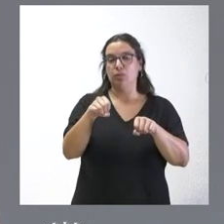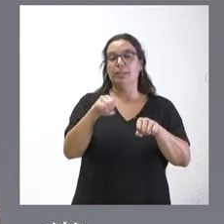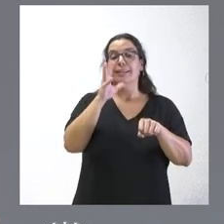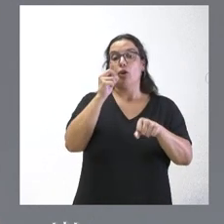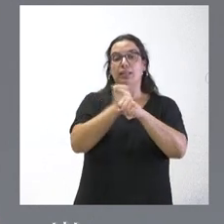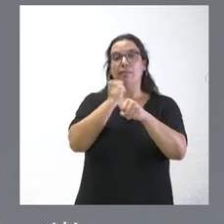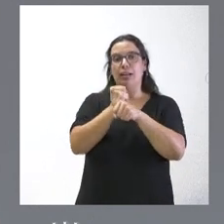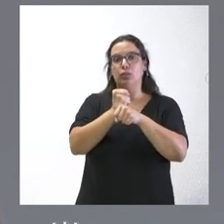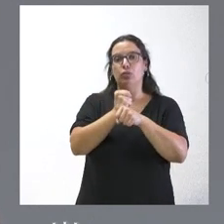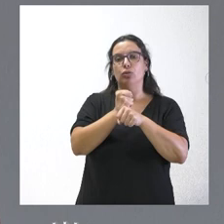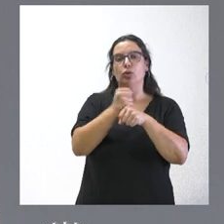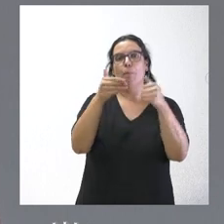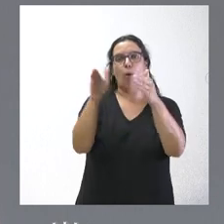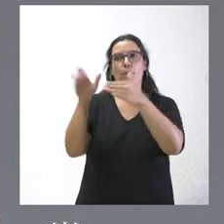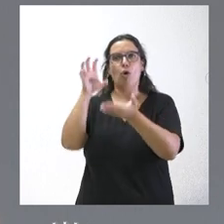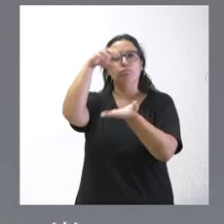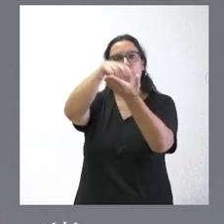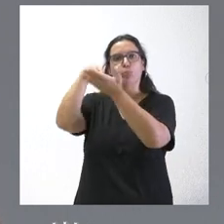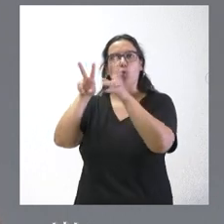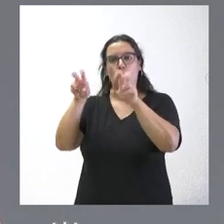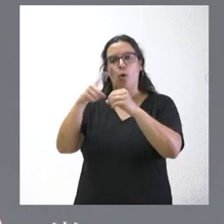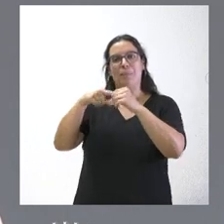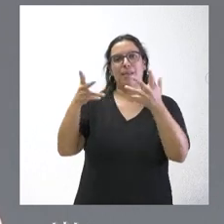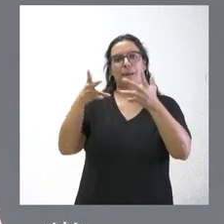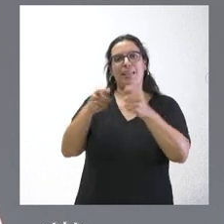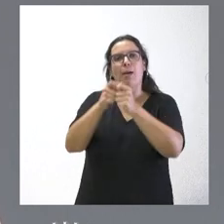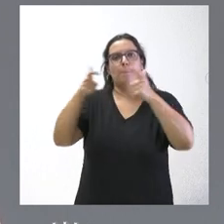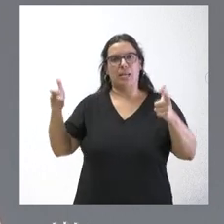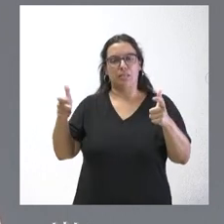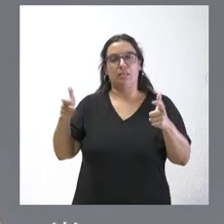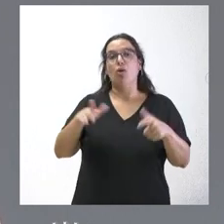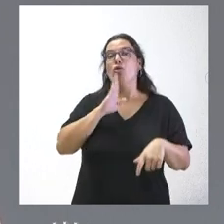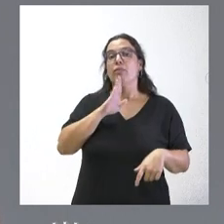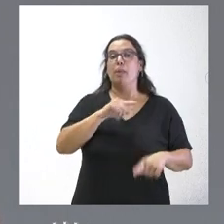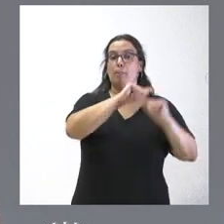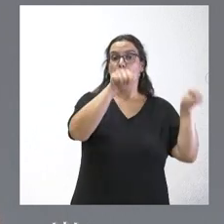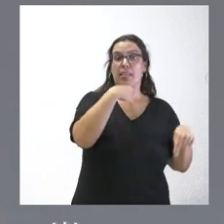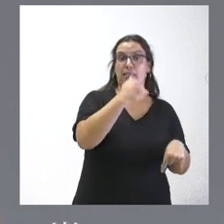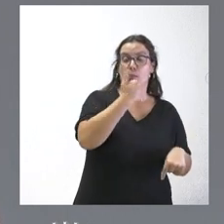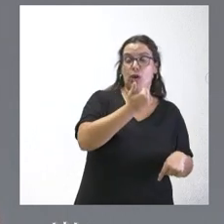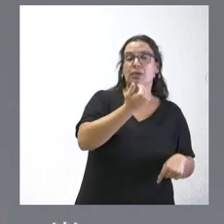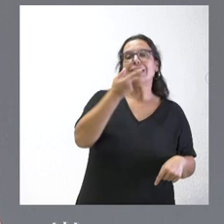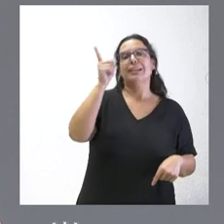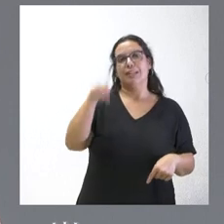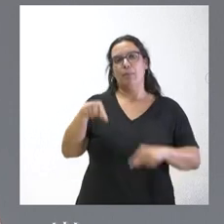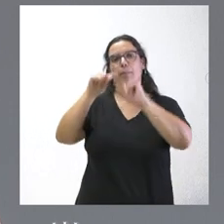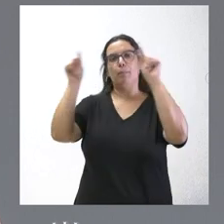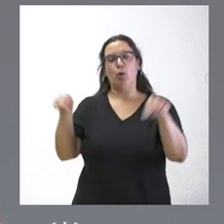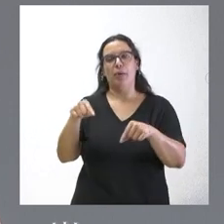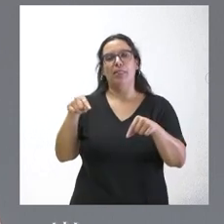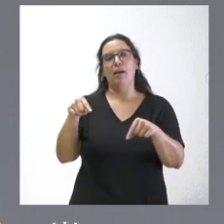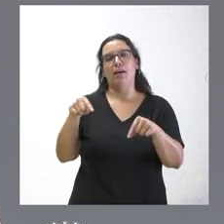en abrir nuevos centros de emergencia en poner en marcha esas plazas de emergencia tanto en Zamora en la provincia de Zamora como en la provincia